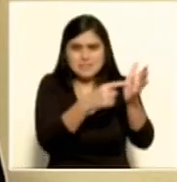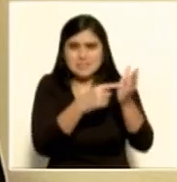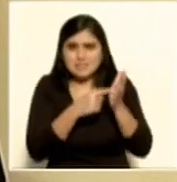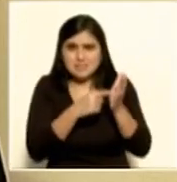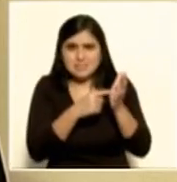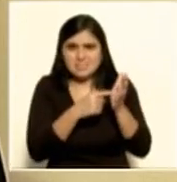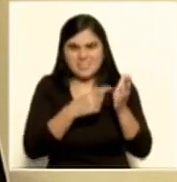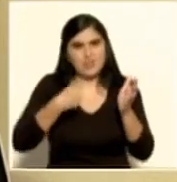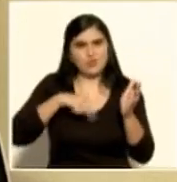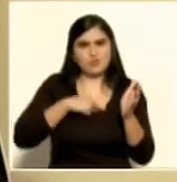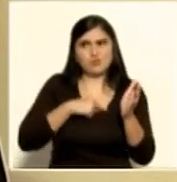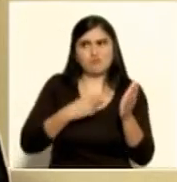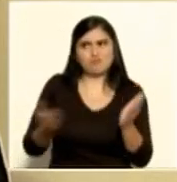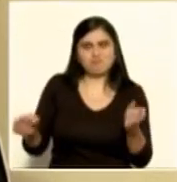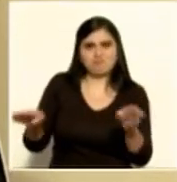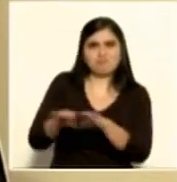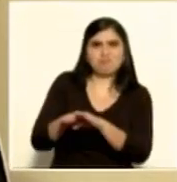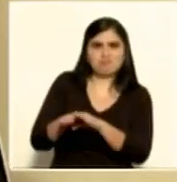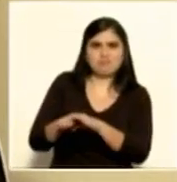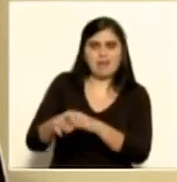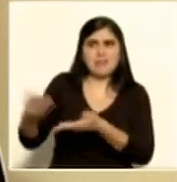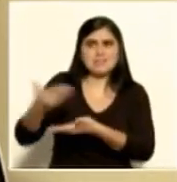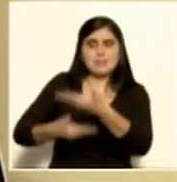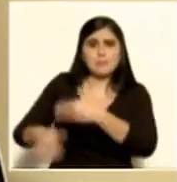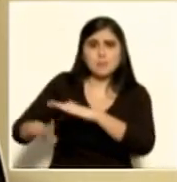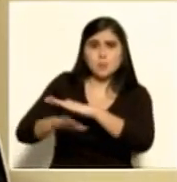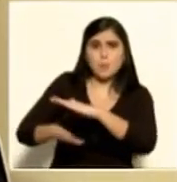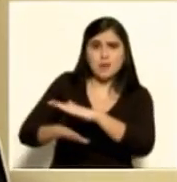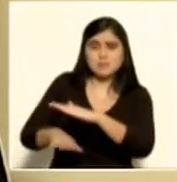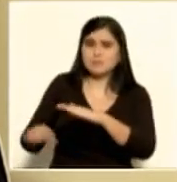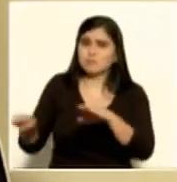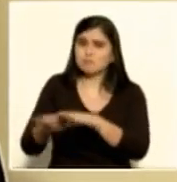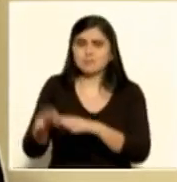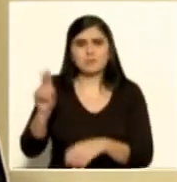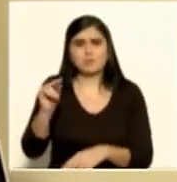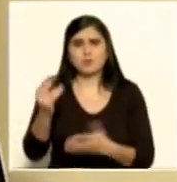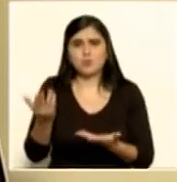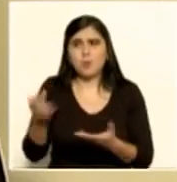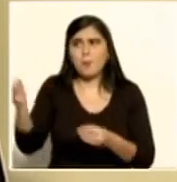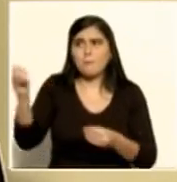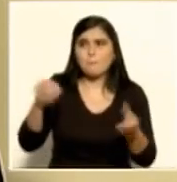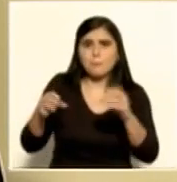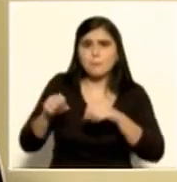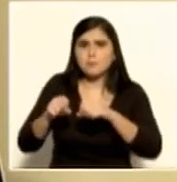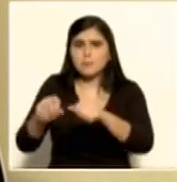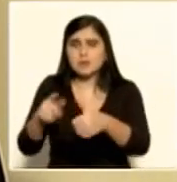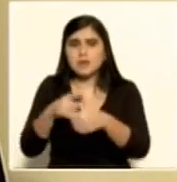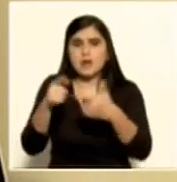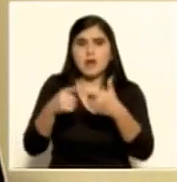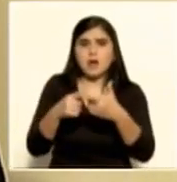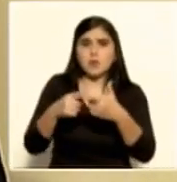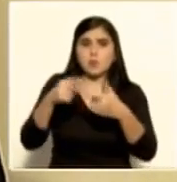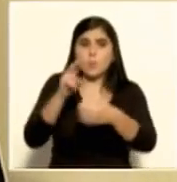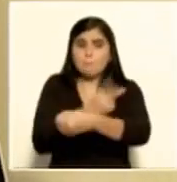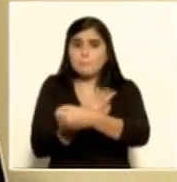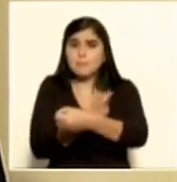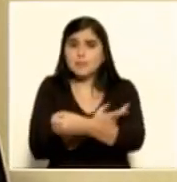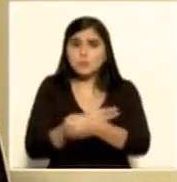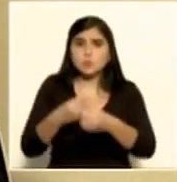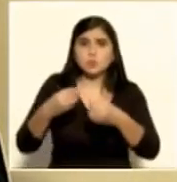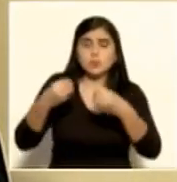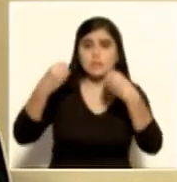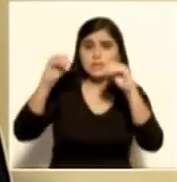parte de acceso a los servicios básicos elementales, como lo que son supermercados, las verdulerías, las panaderías o los servicios de